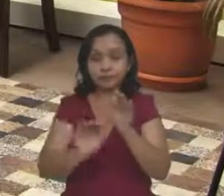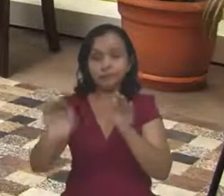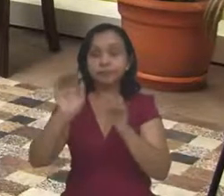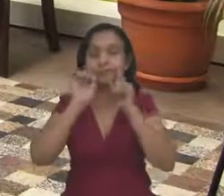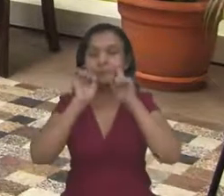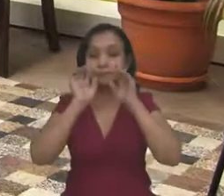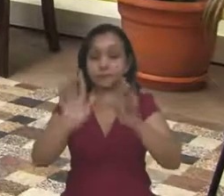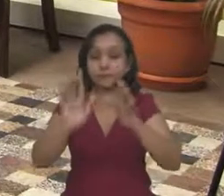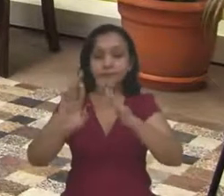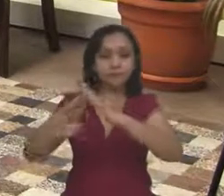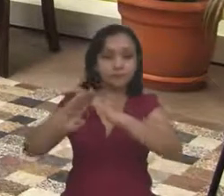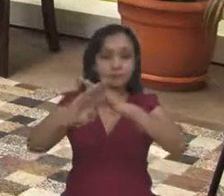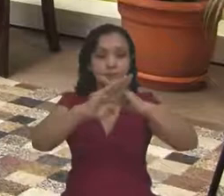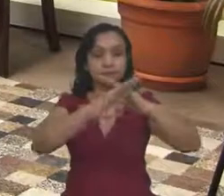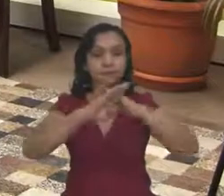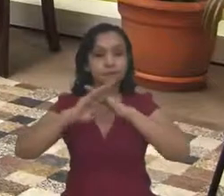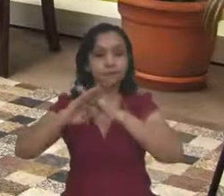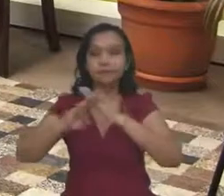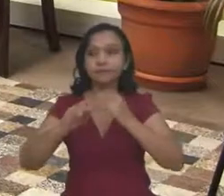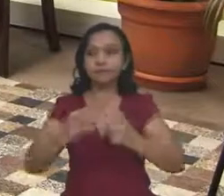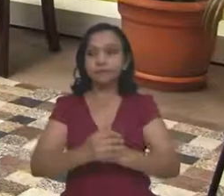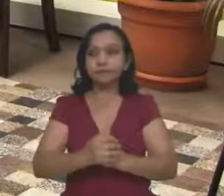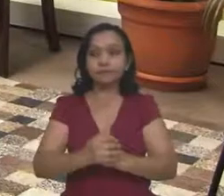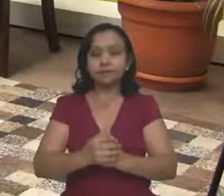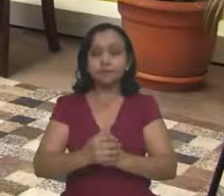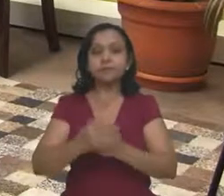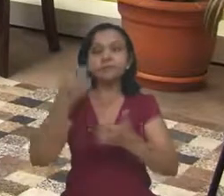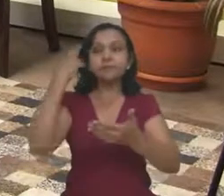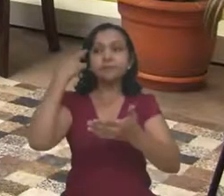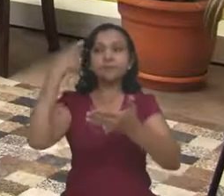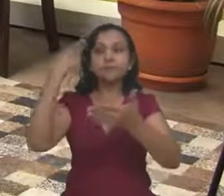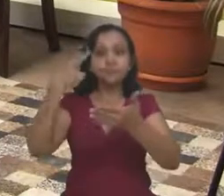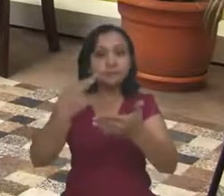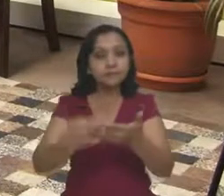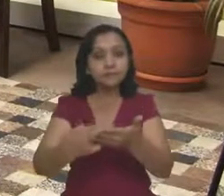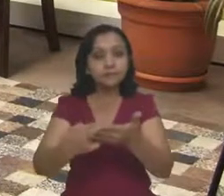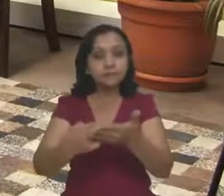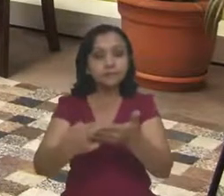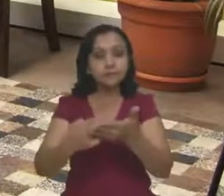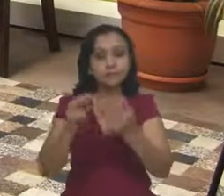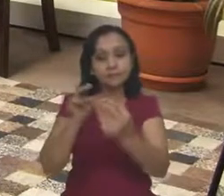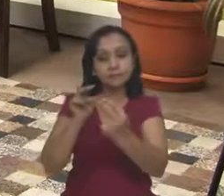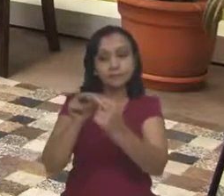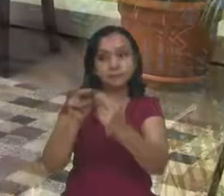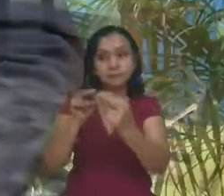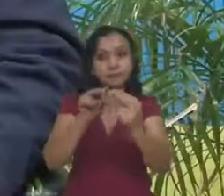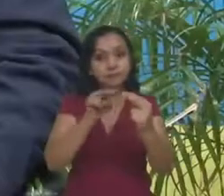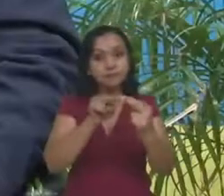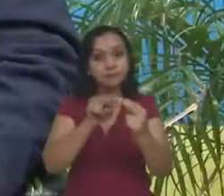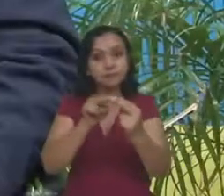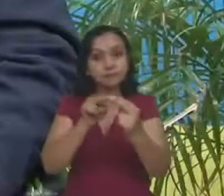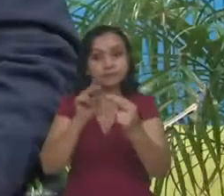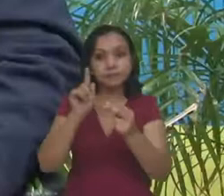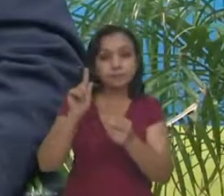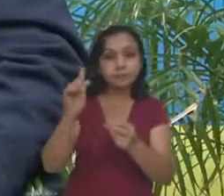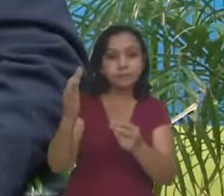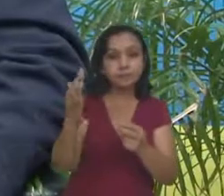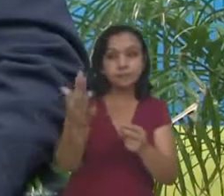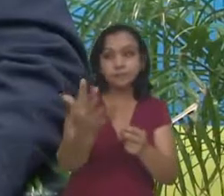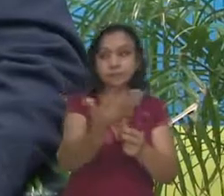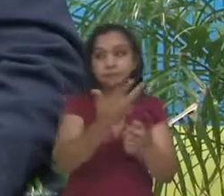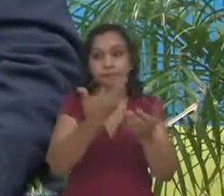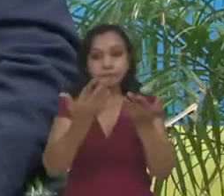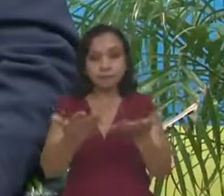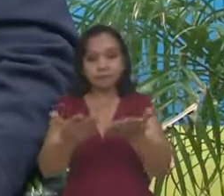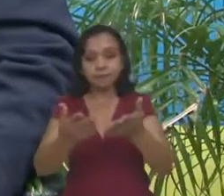segura de alejarlos. Exactamente. Acuérdense que al estar en contacto, todo es que lo llevemos